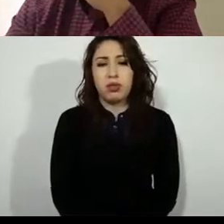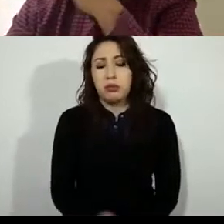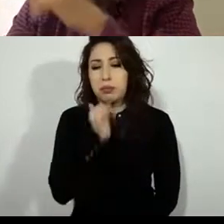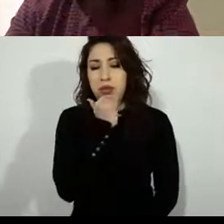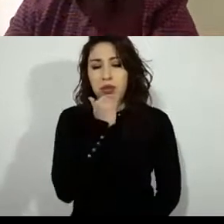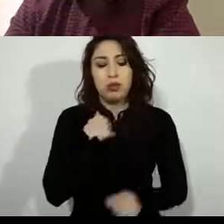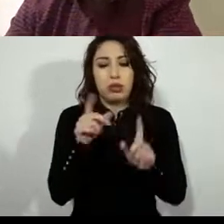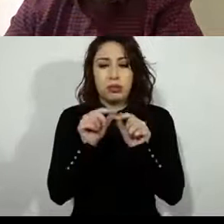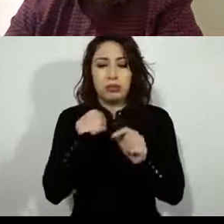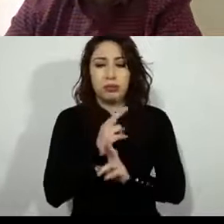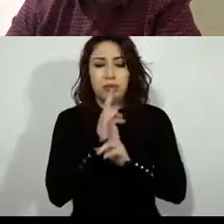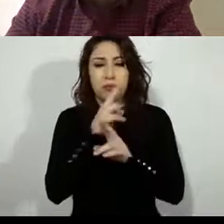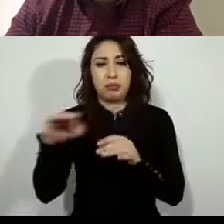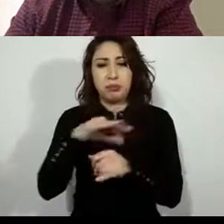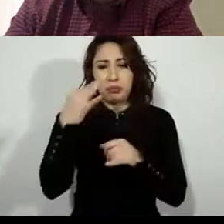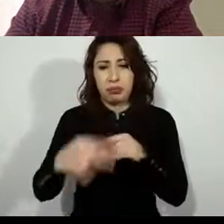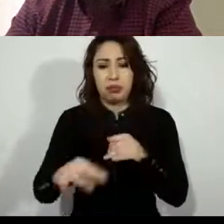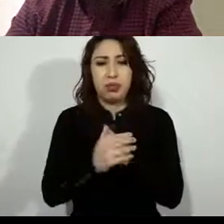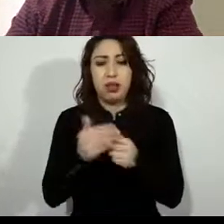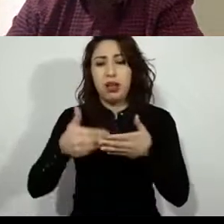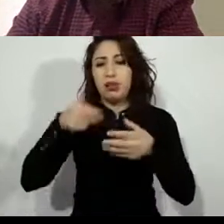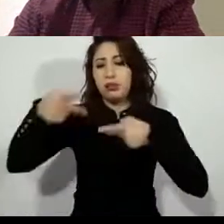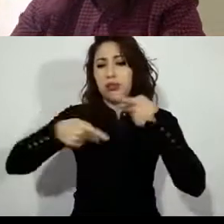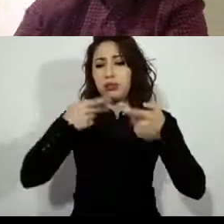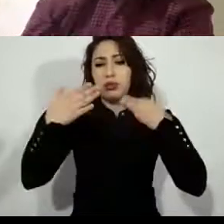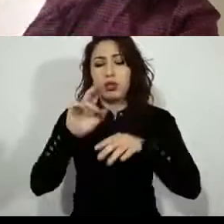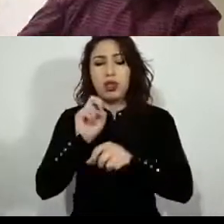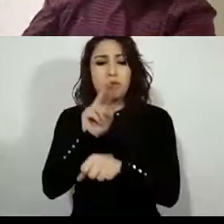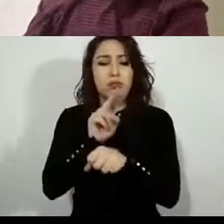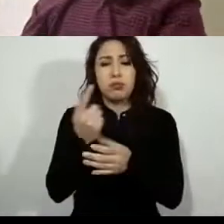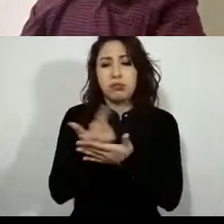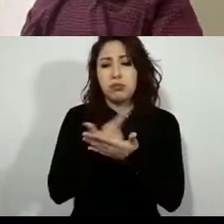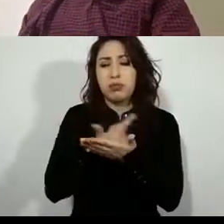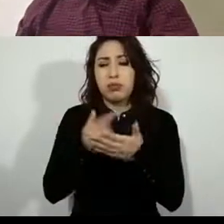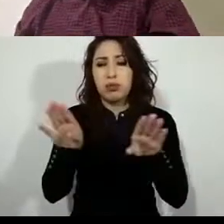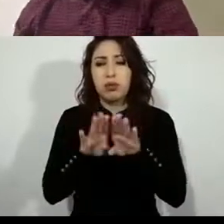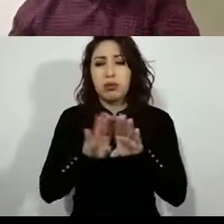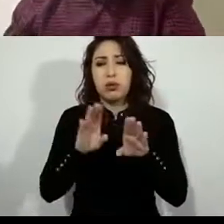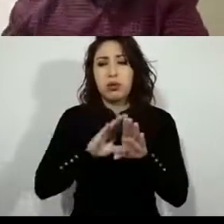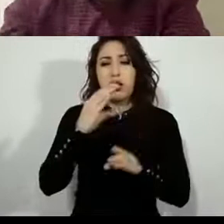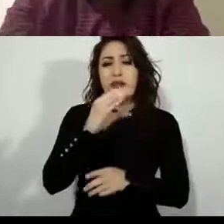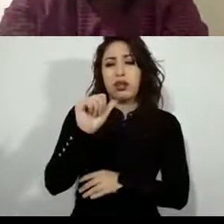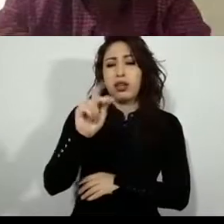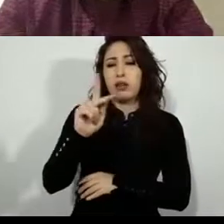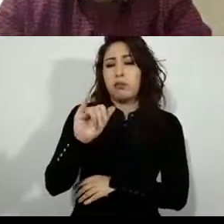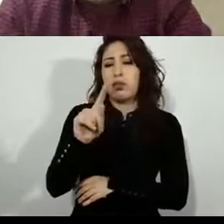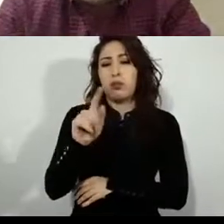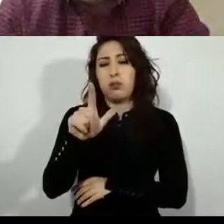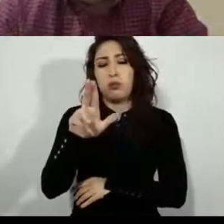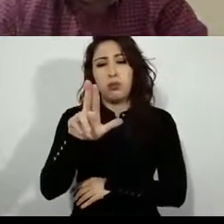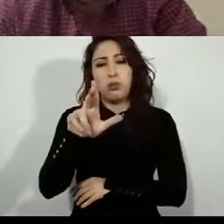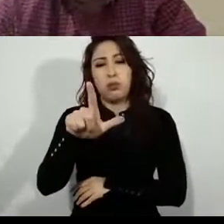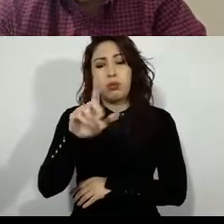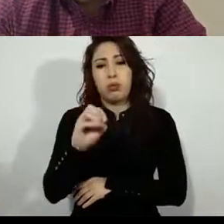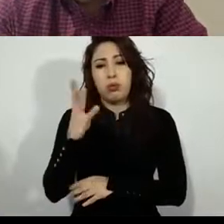Terminar con el asunto de las auditorías, que son del capítulo 9 y 4000, y por